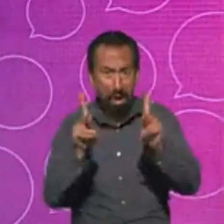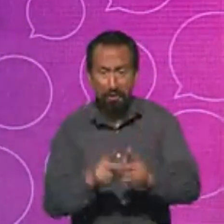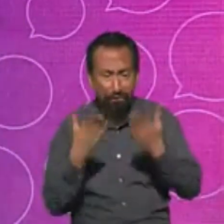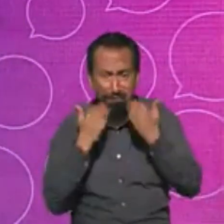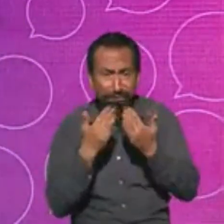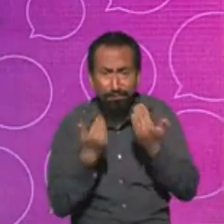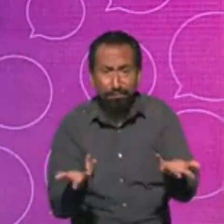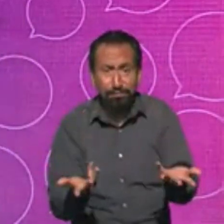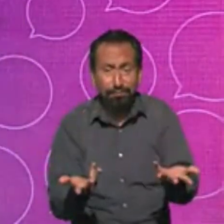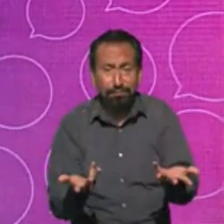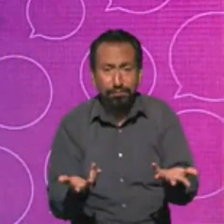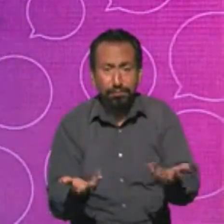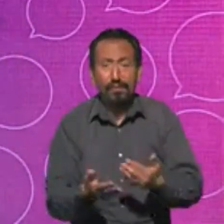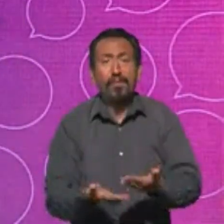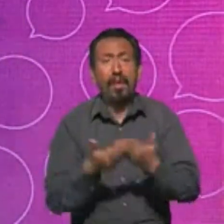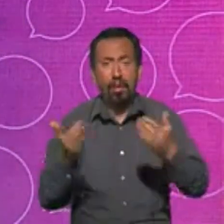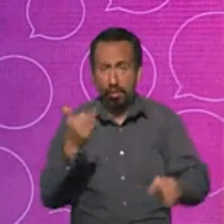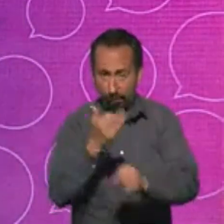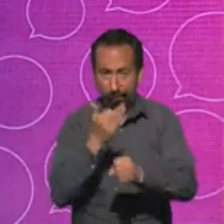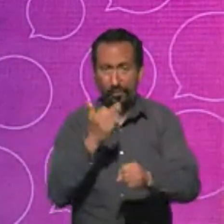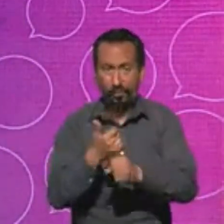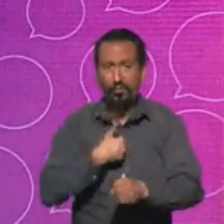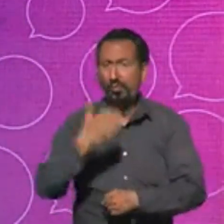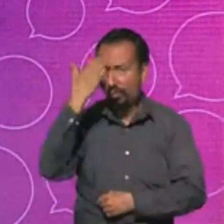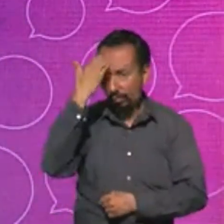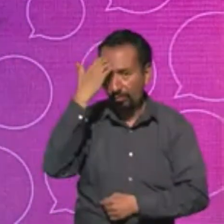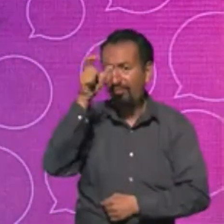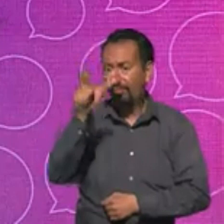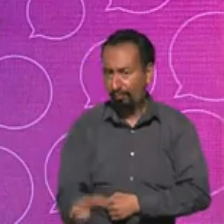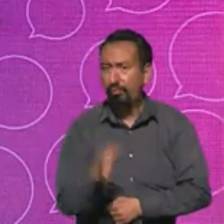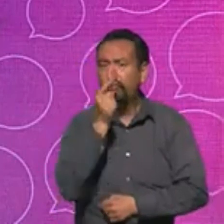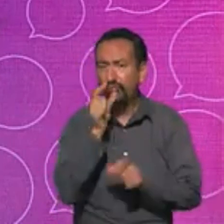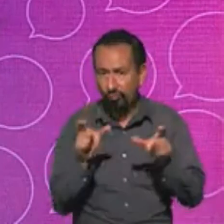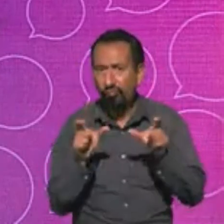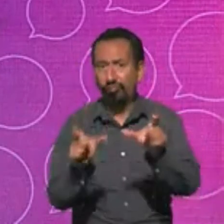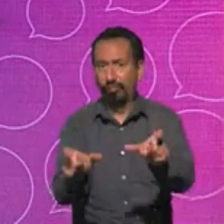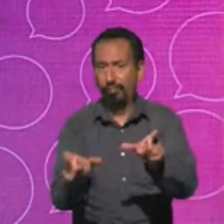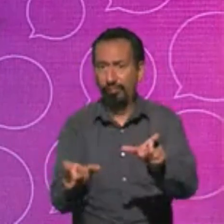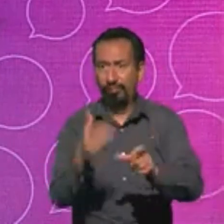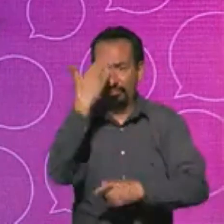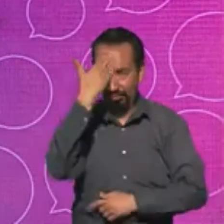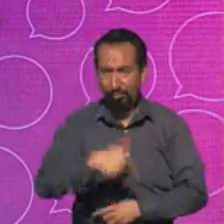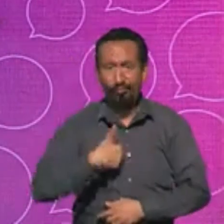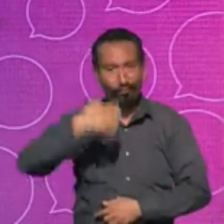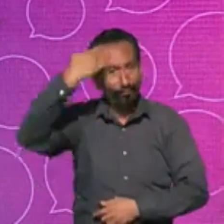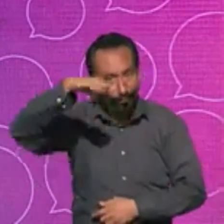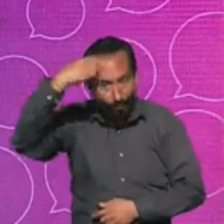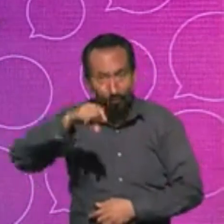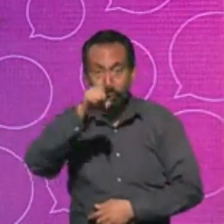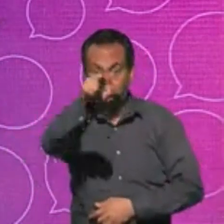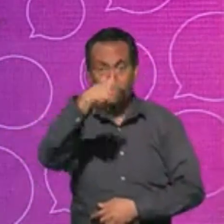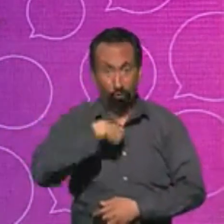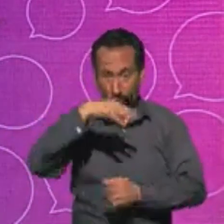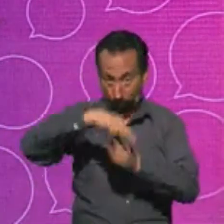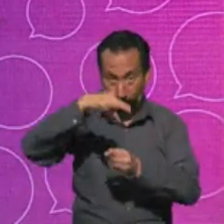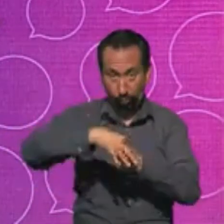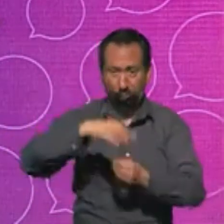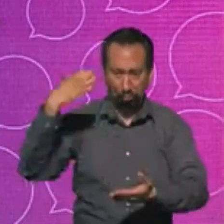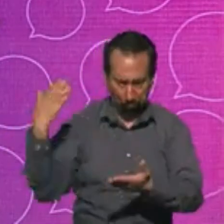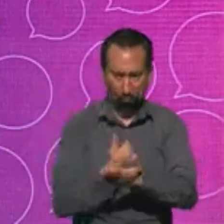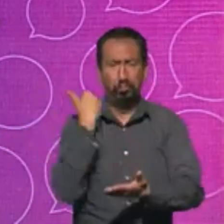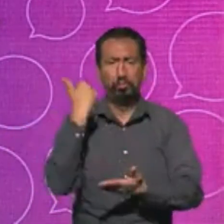lo veo tengo la oportunidad de conocer el tema de seguridad y con este conocimiento experiencia y contigo vamos a gobernar